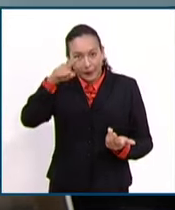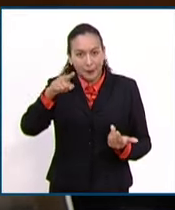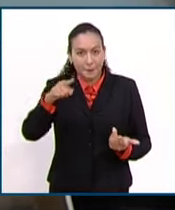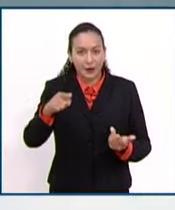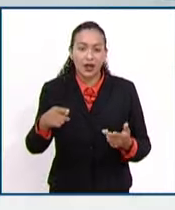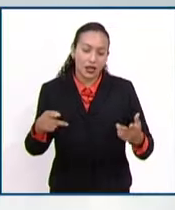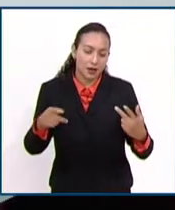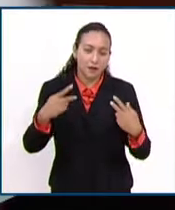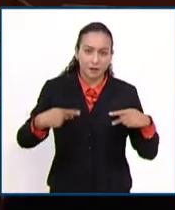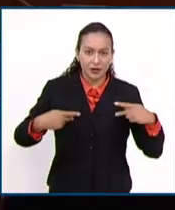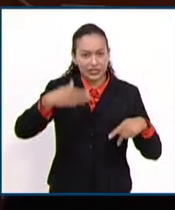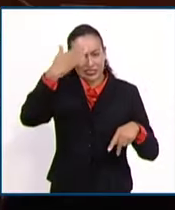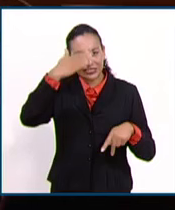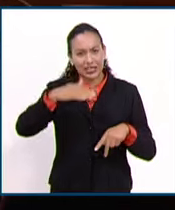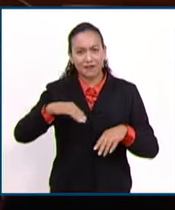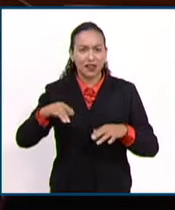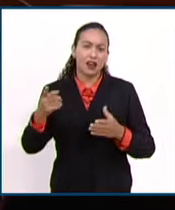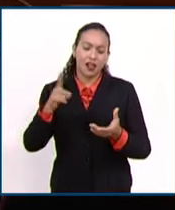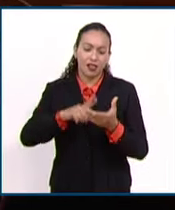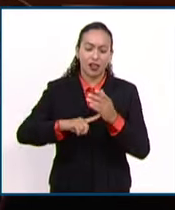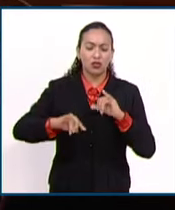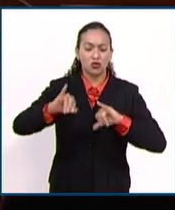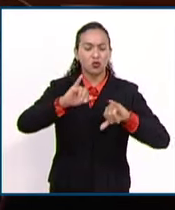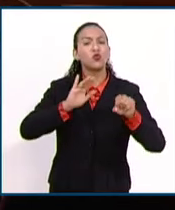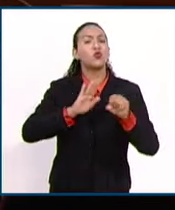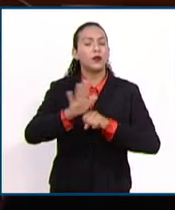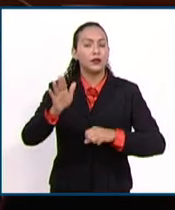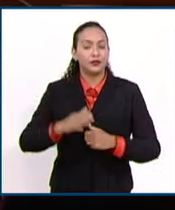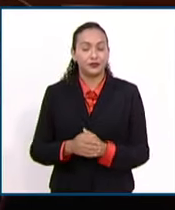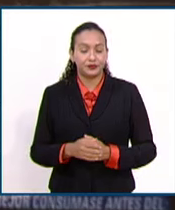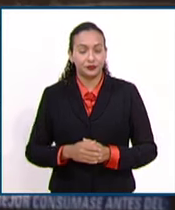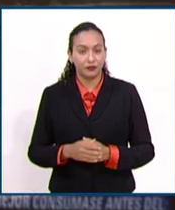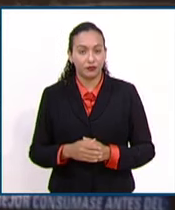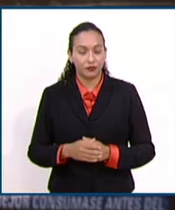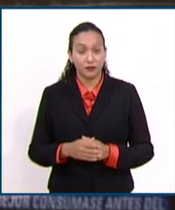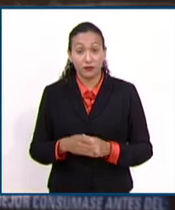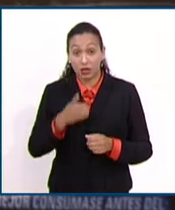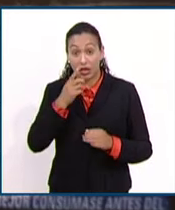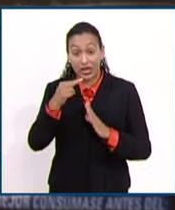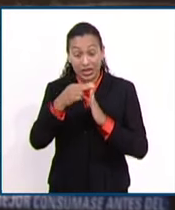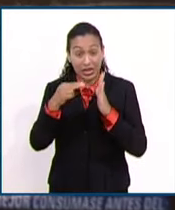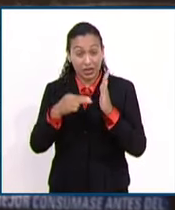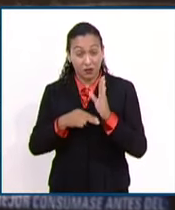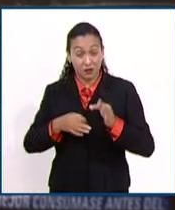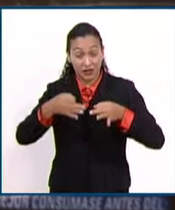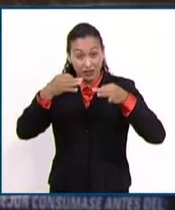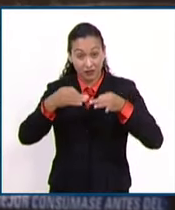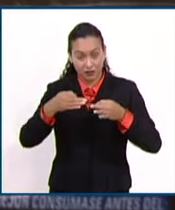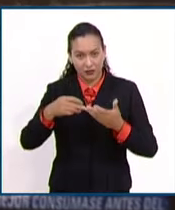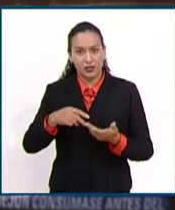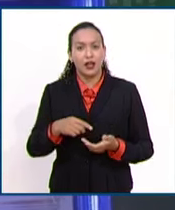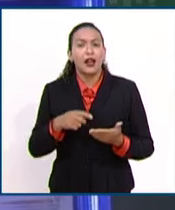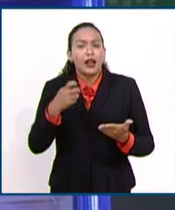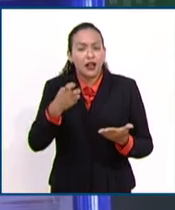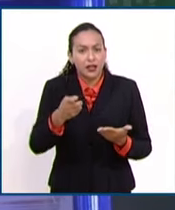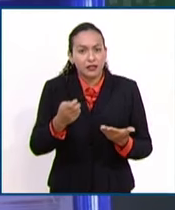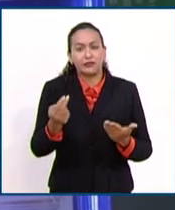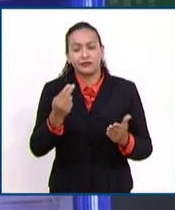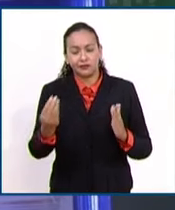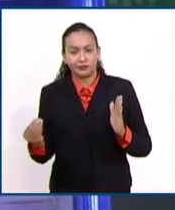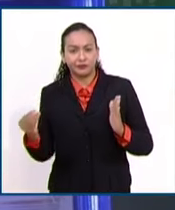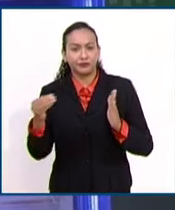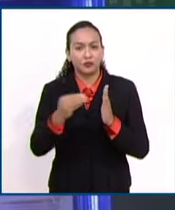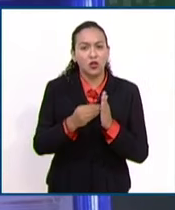menor. Rechazó que la modificación a la norma oficial mexicana careciera de una motivación reforzada en elementos técnicos o